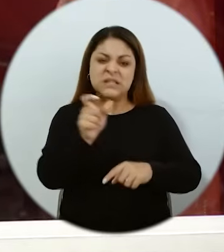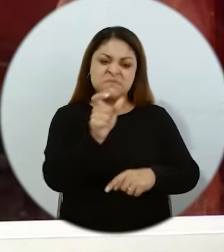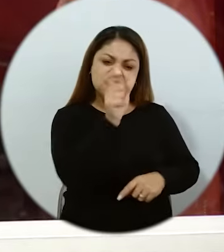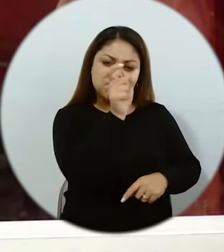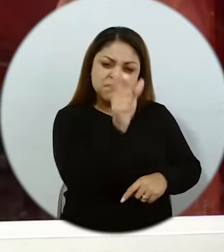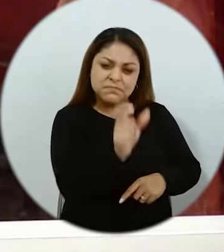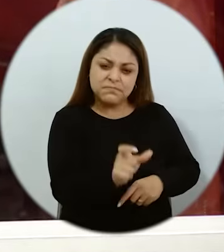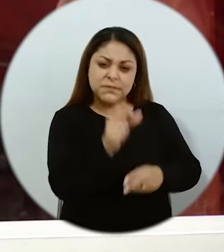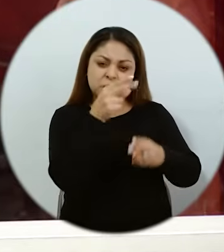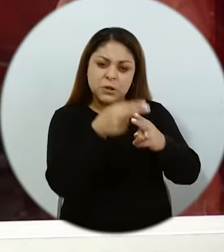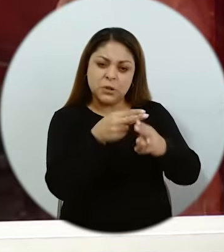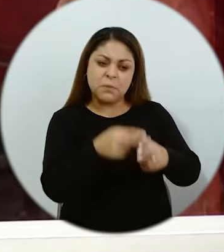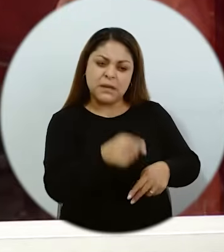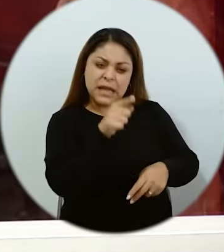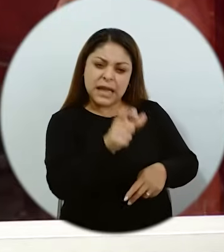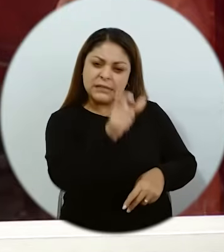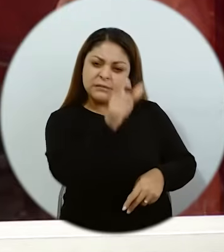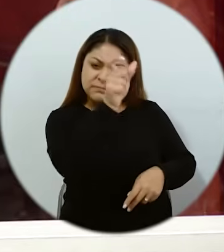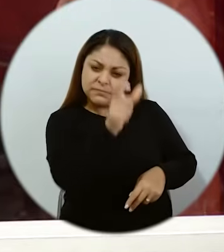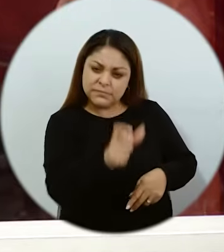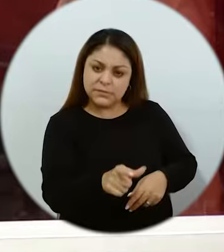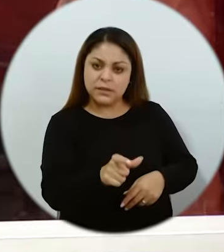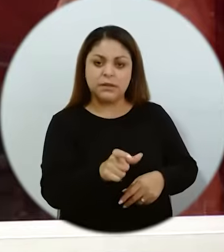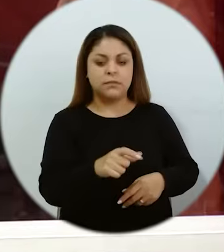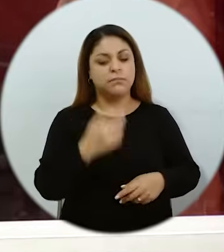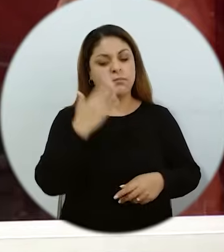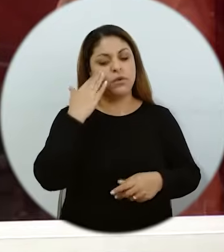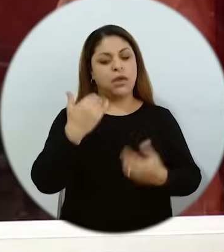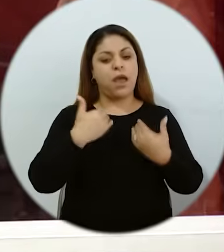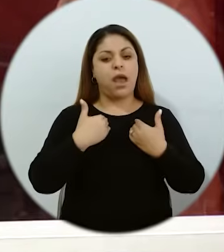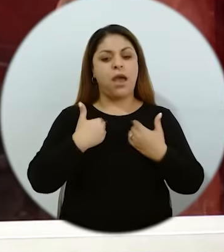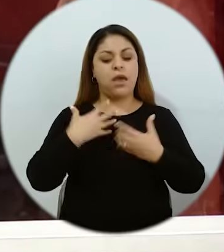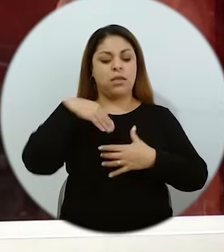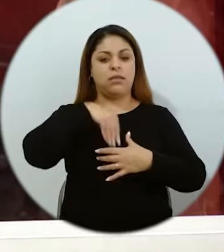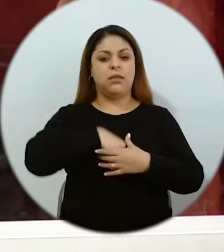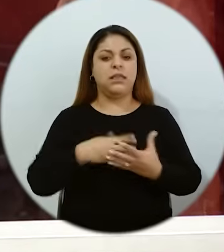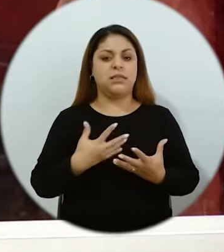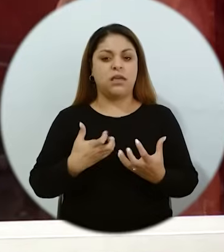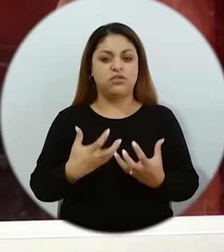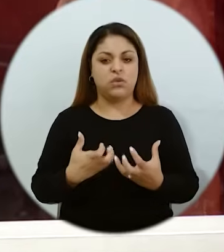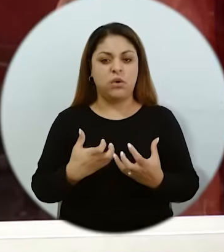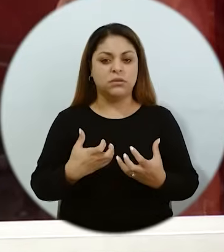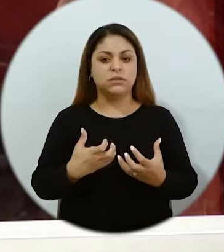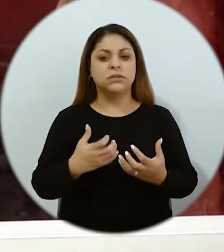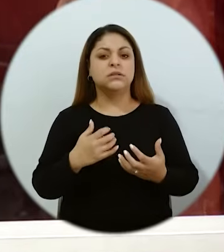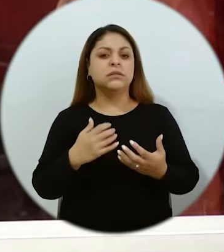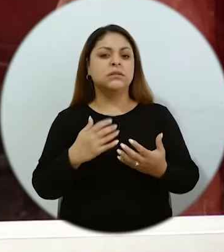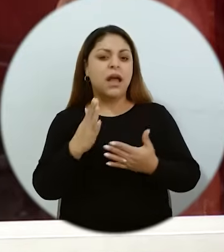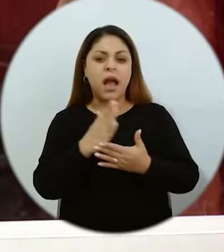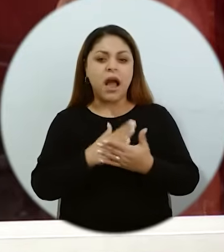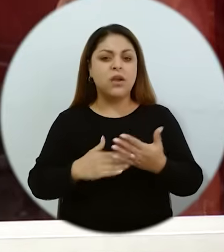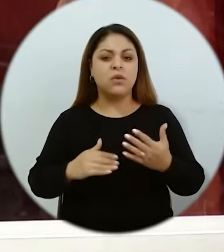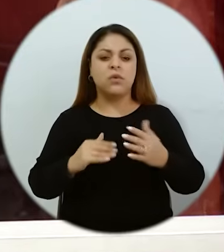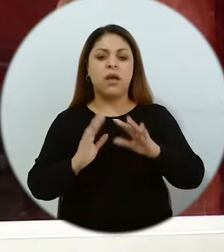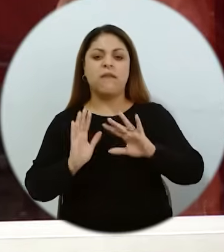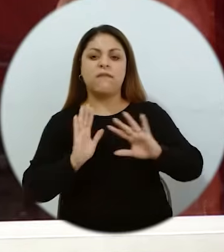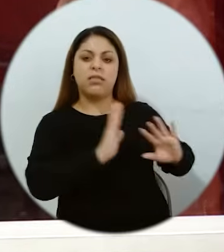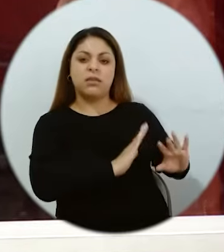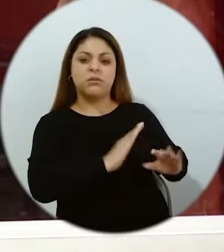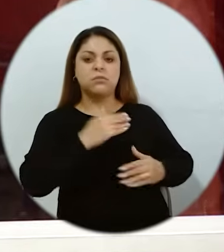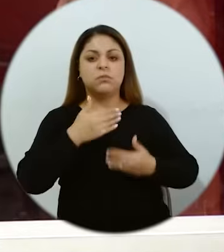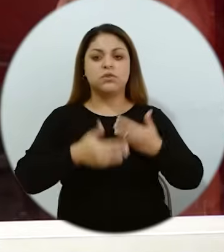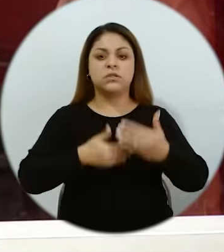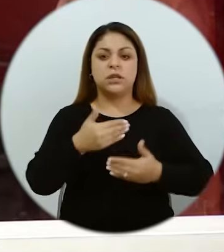dice, esta persona es porque hay una intención, ¿verdad?, de influir o de evadir un proceso judicial, y